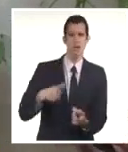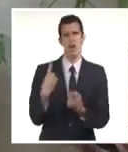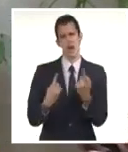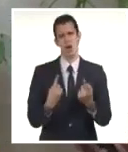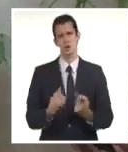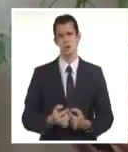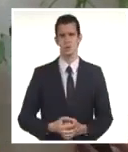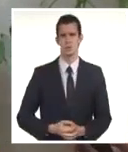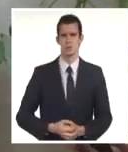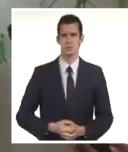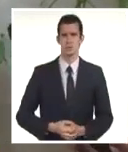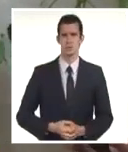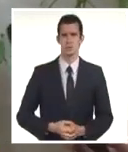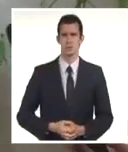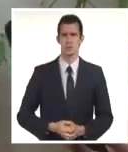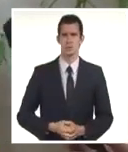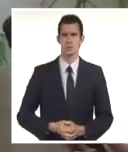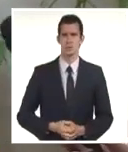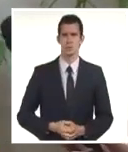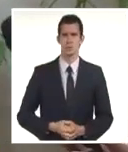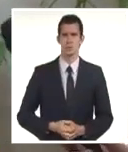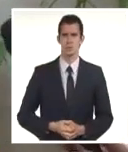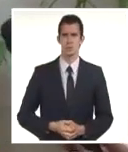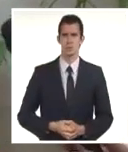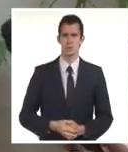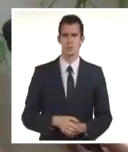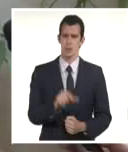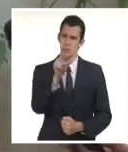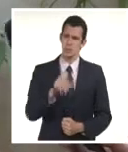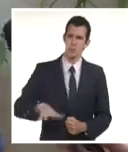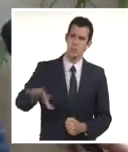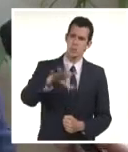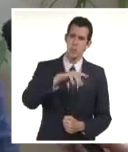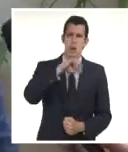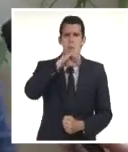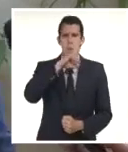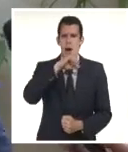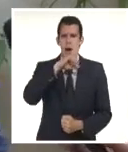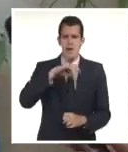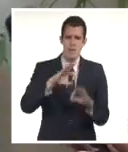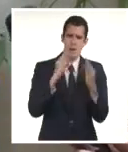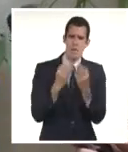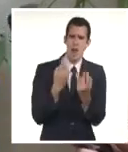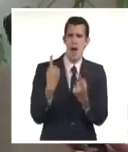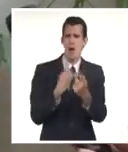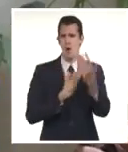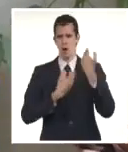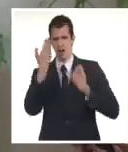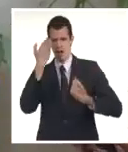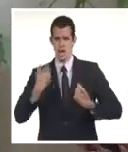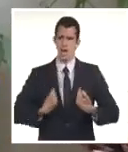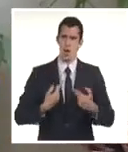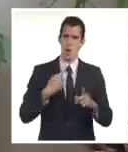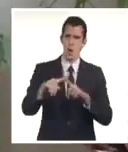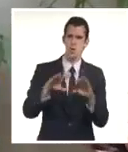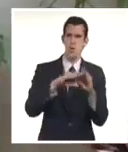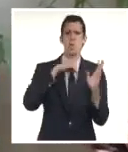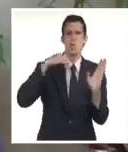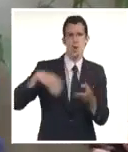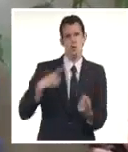un suceso como este. Para ellas todo nuestro aliento, todo nuestro apoyo, y para el resto de las madres cubanas también el reconocimiento por todo